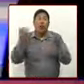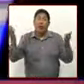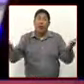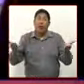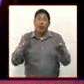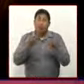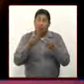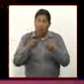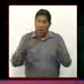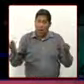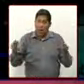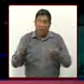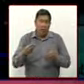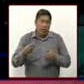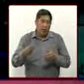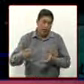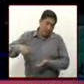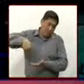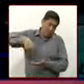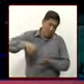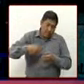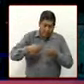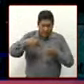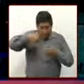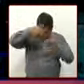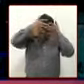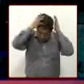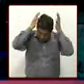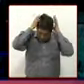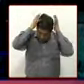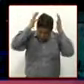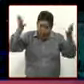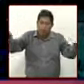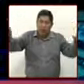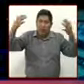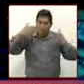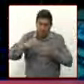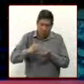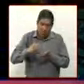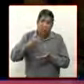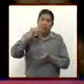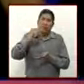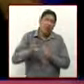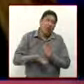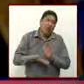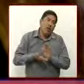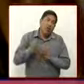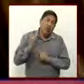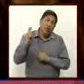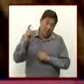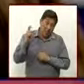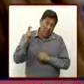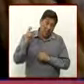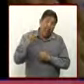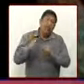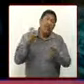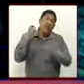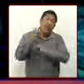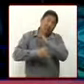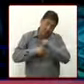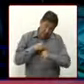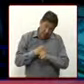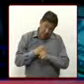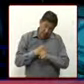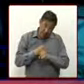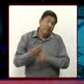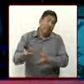importan, como el detergente, como el champú, por ejemplo, están con un precio mayor en los países de origen. ¿Qué significa? Que acá va a